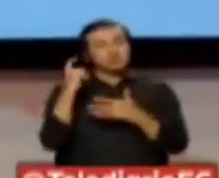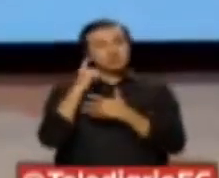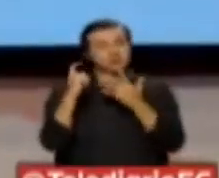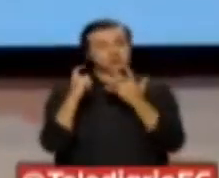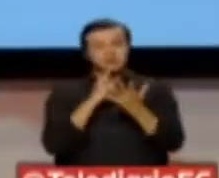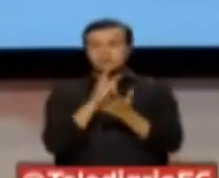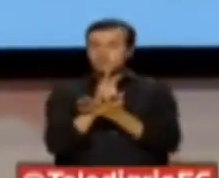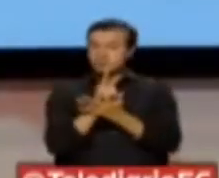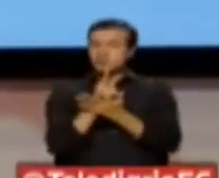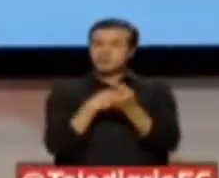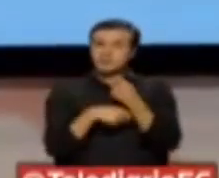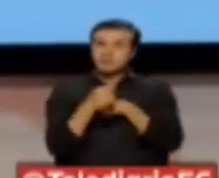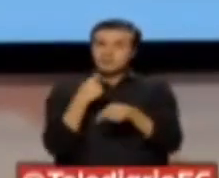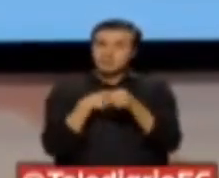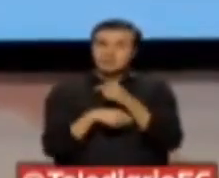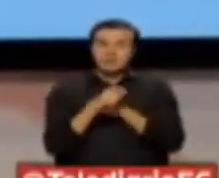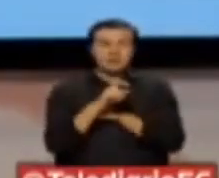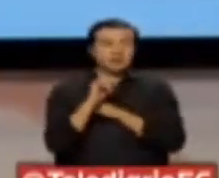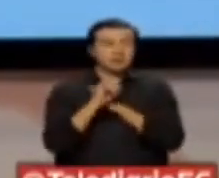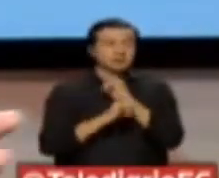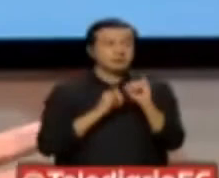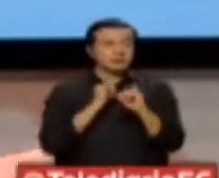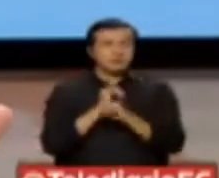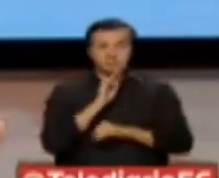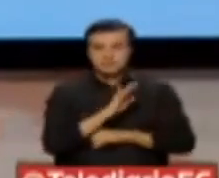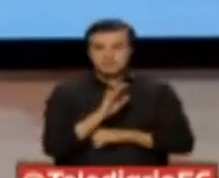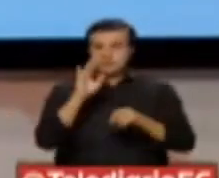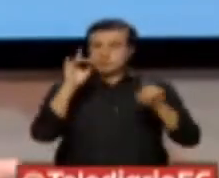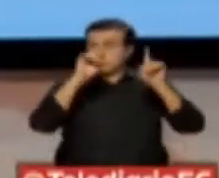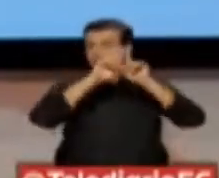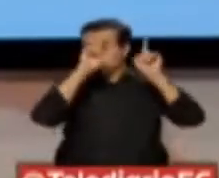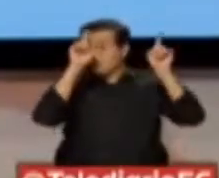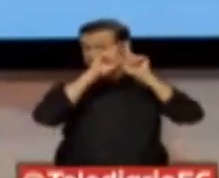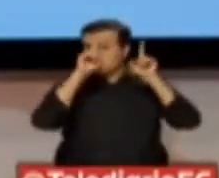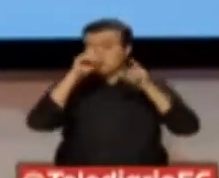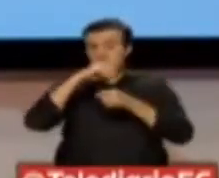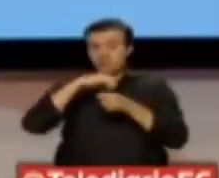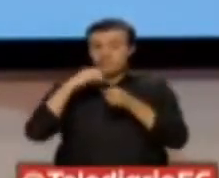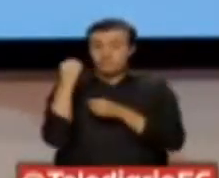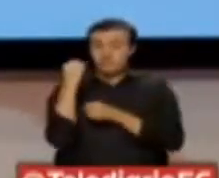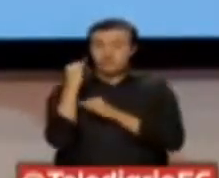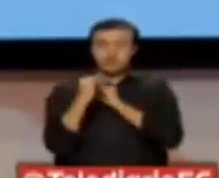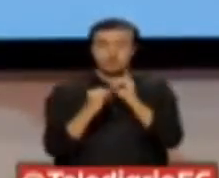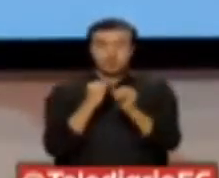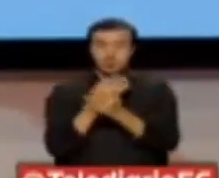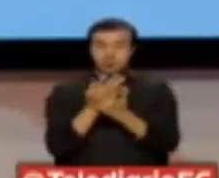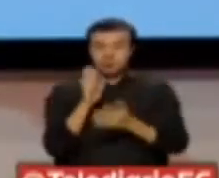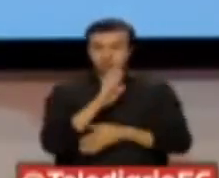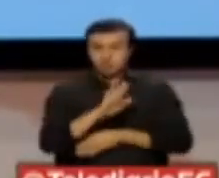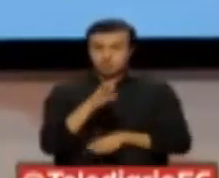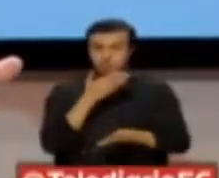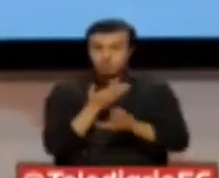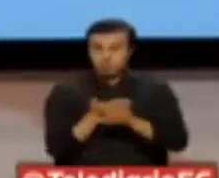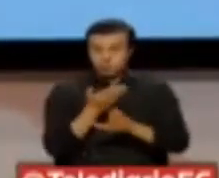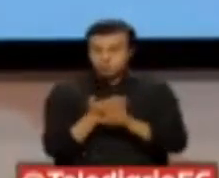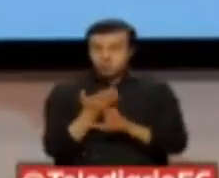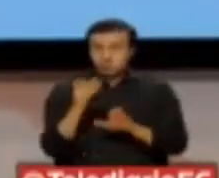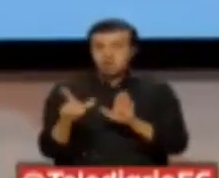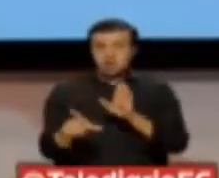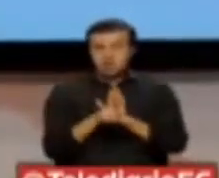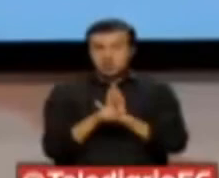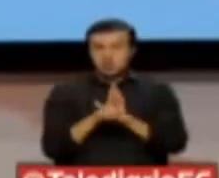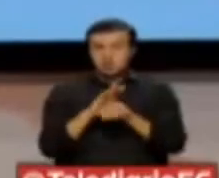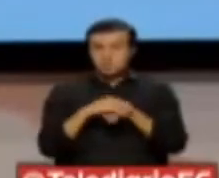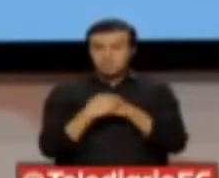sacarlos para que internacionalmente empresas y fondos internacionales haga sus propuestas y no utilizar la ley